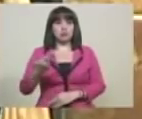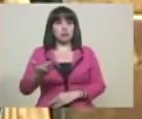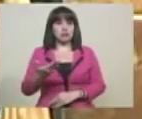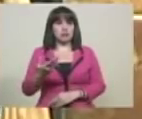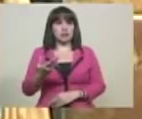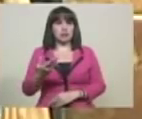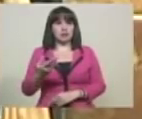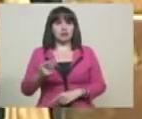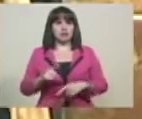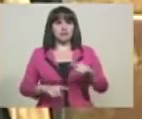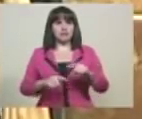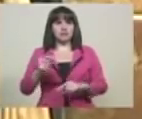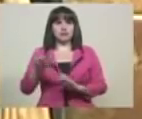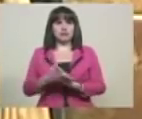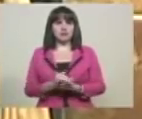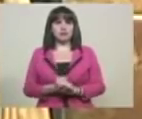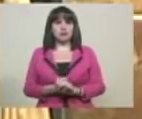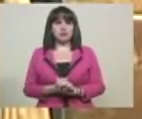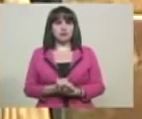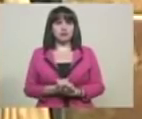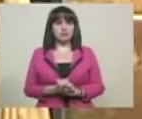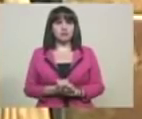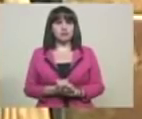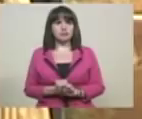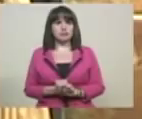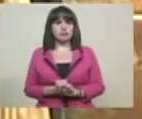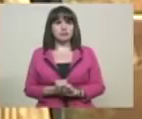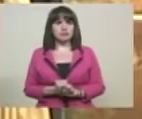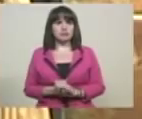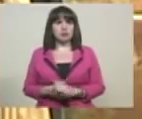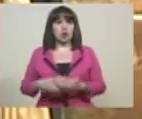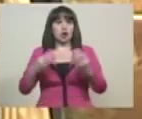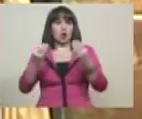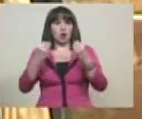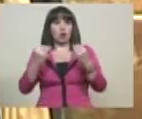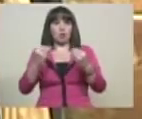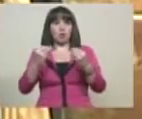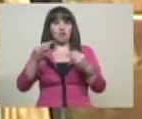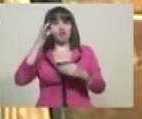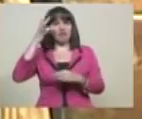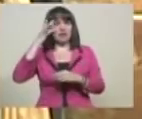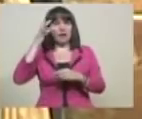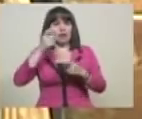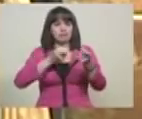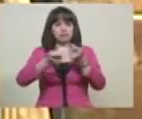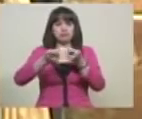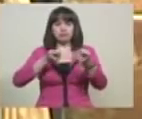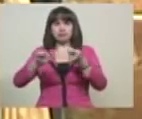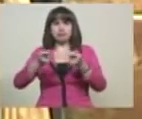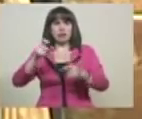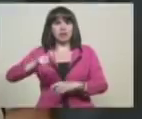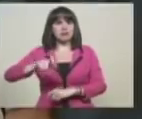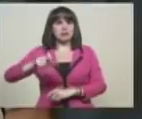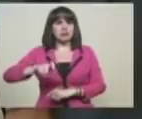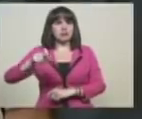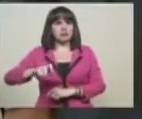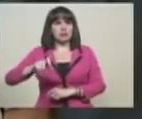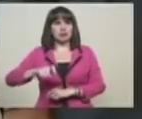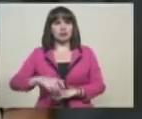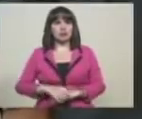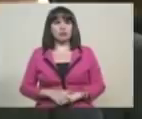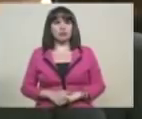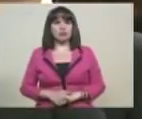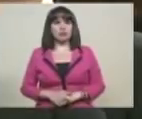déficit fiscal cero, una etapa de disciplina fiscal. necesaria.